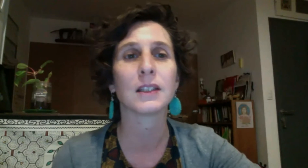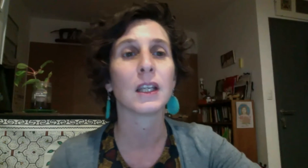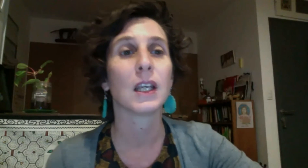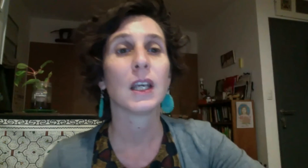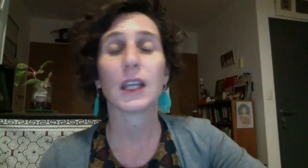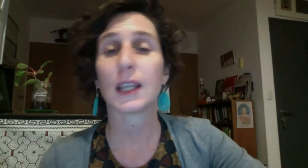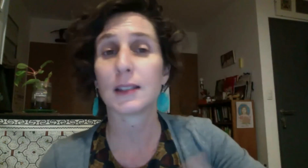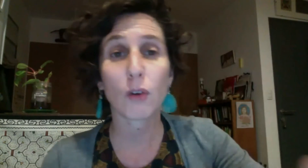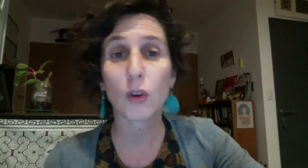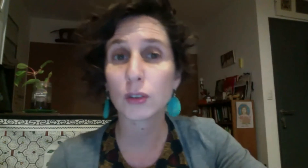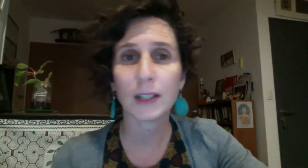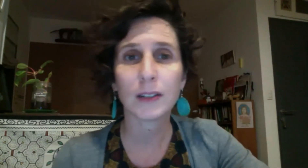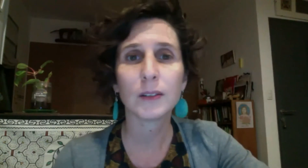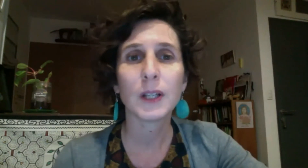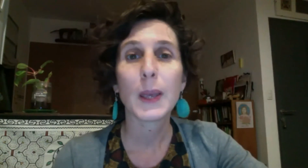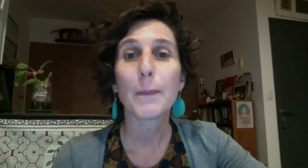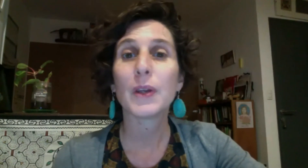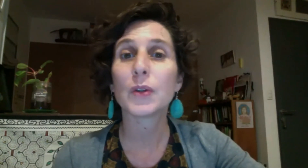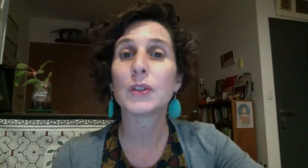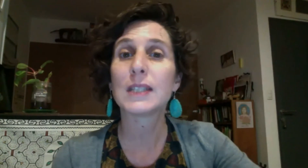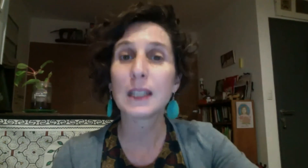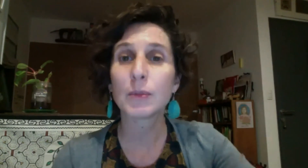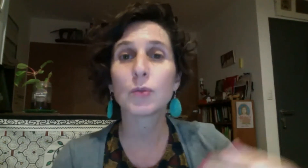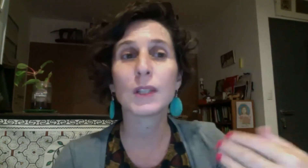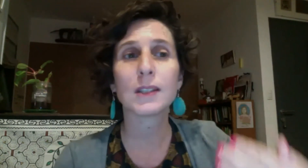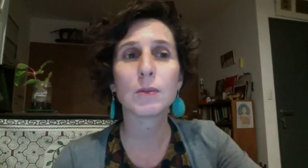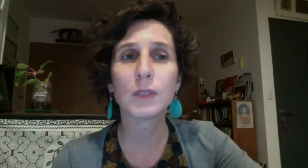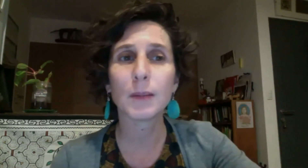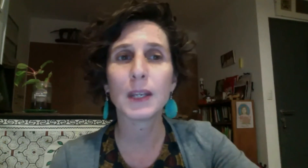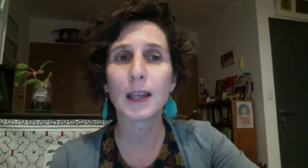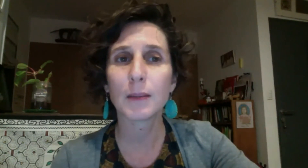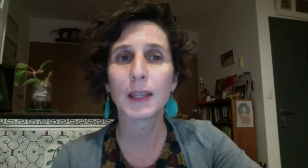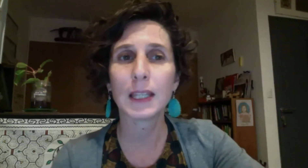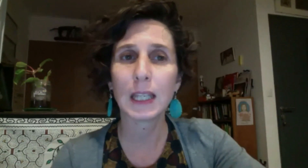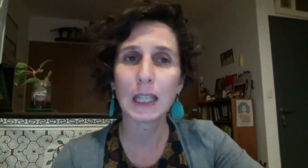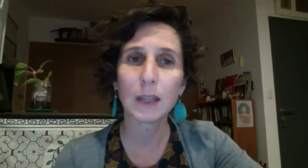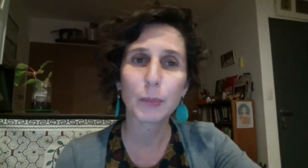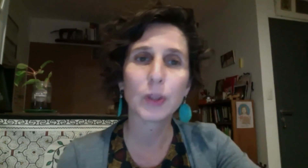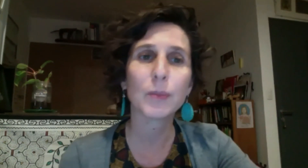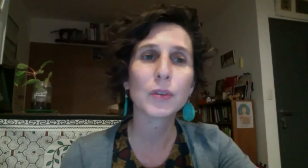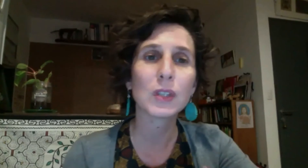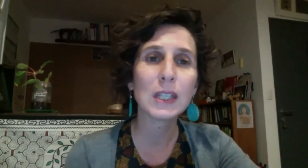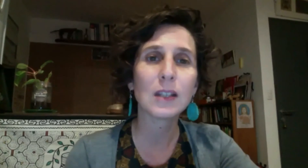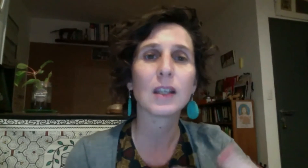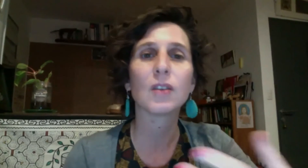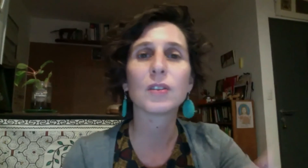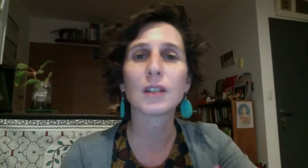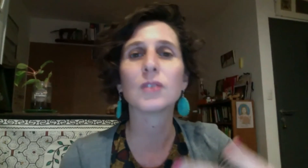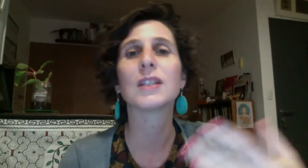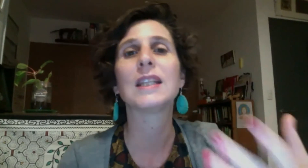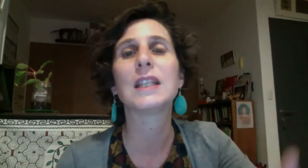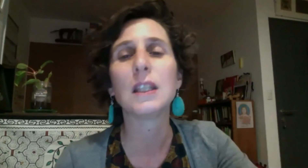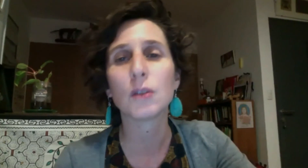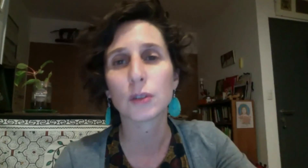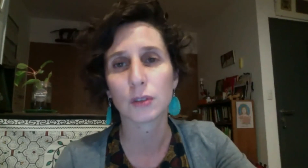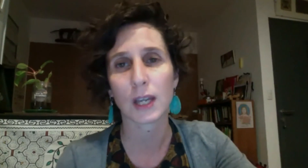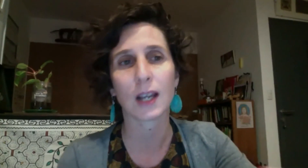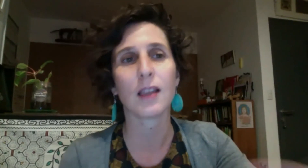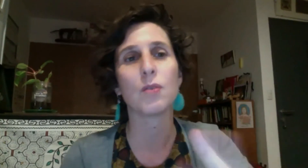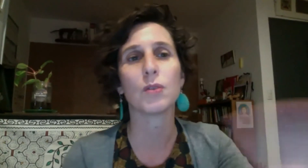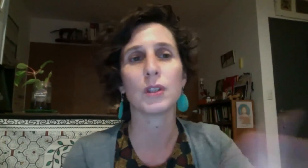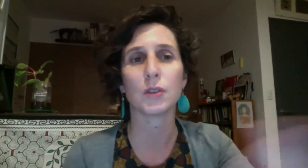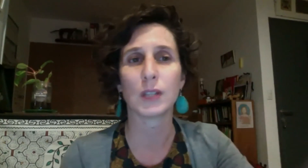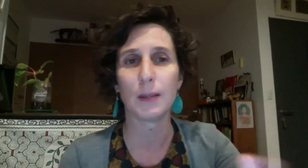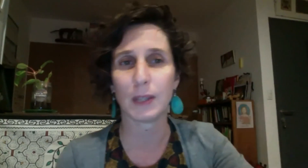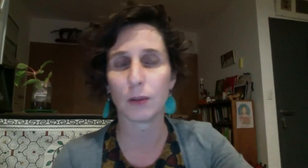personajes que hacen cosas, ¿no? Pero si damos una segunda mirada más detenida, podemos ir encontrando sentidos a cada